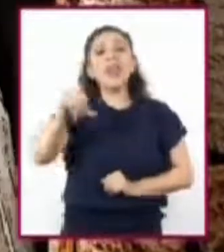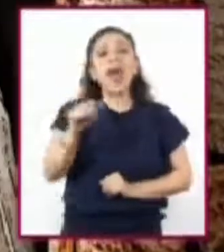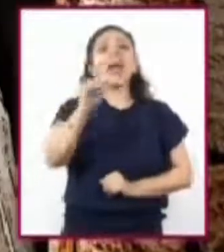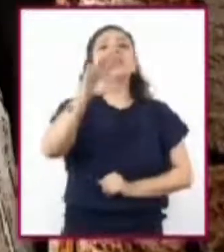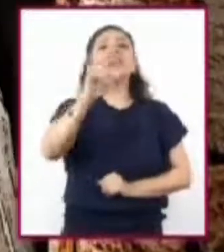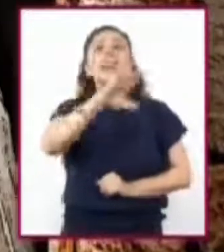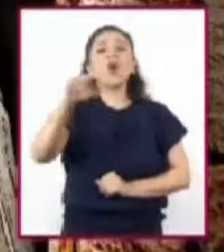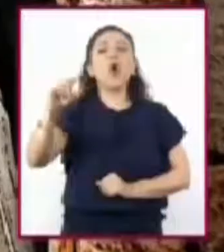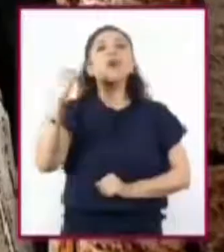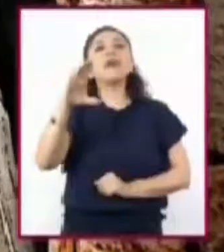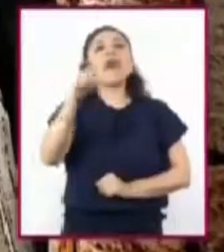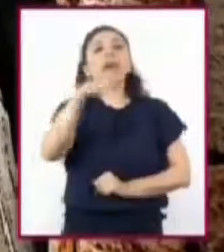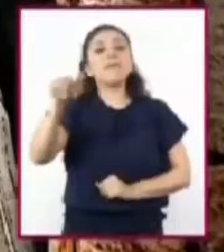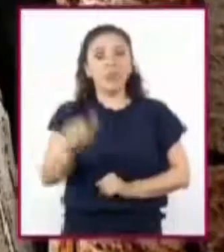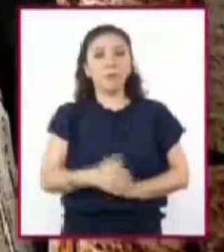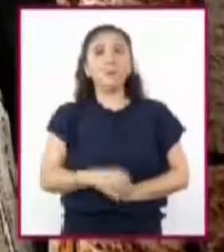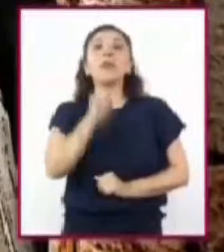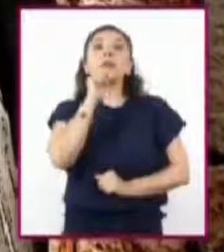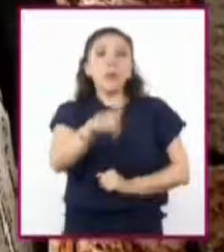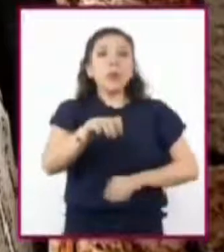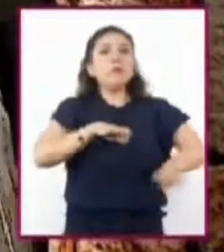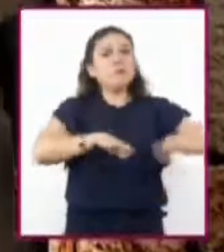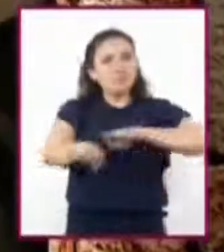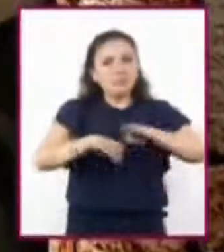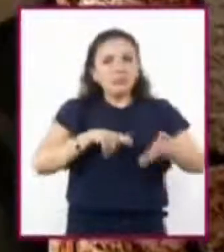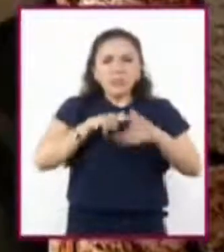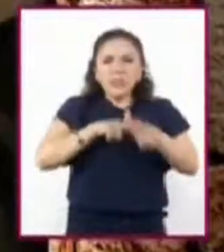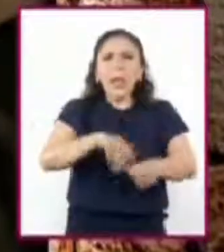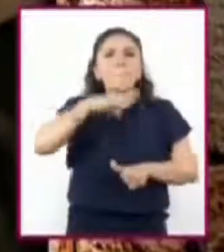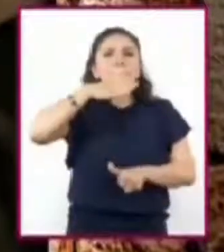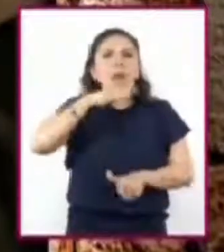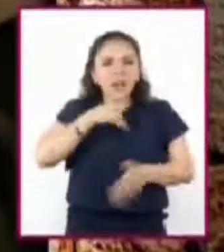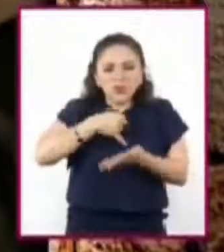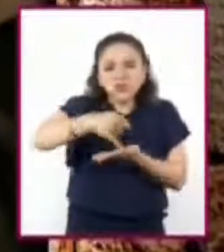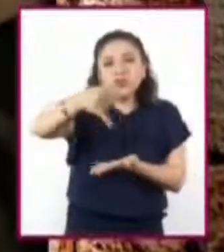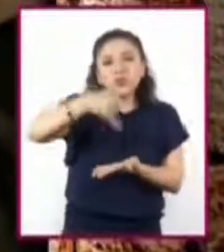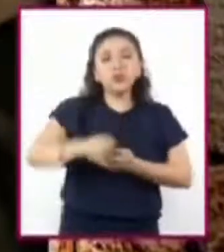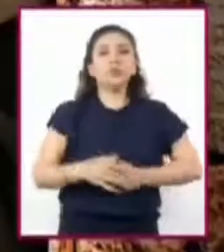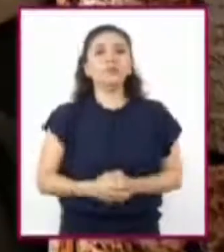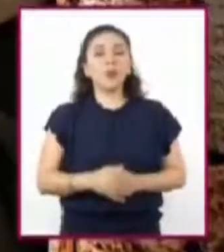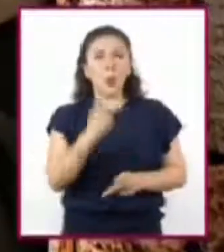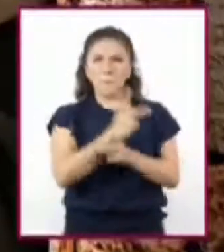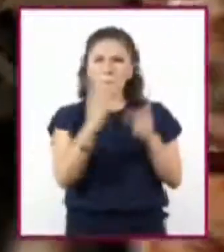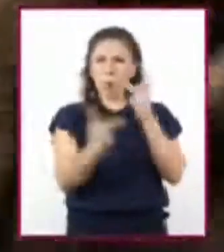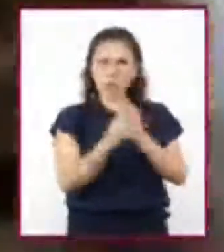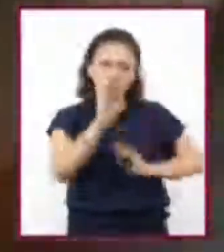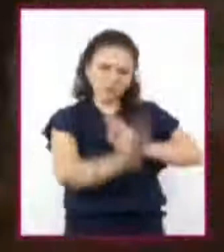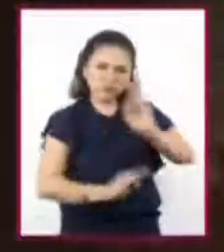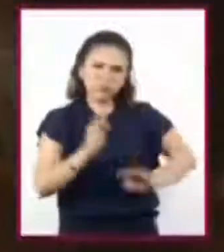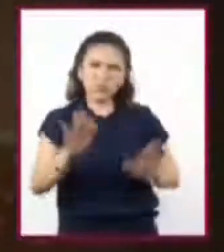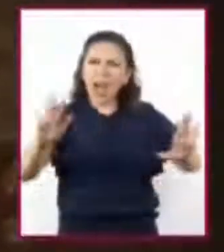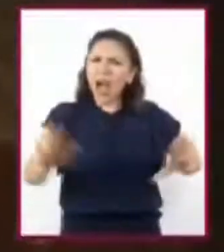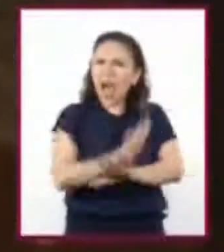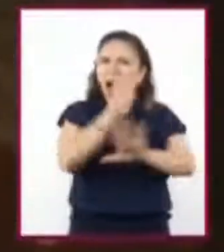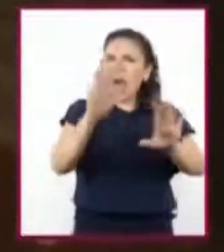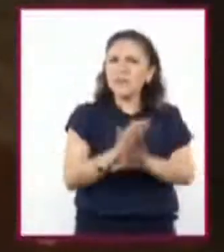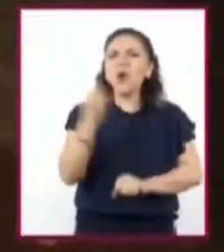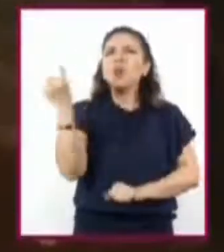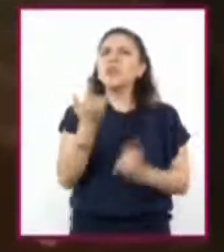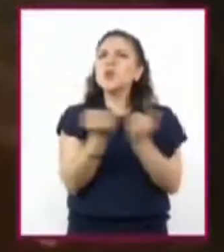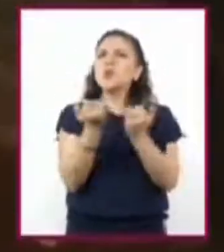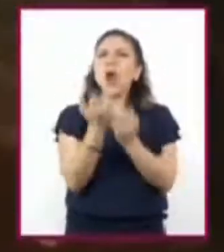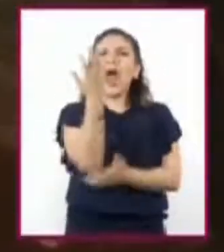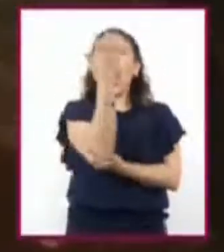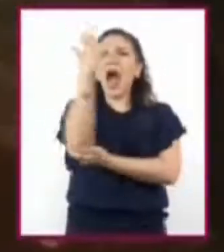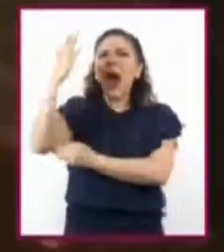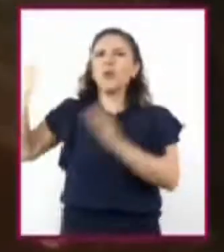de azúcar. Además, continuaron con la siembra del maíz. El cambio en los productos de cultivo, así como la tala de bosques